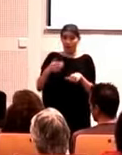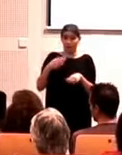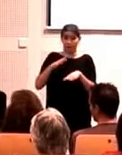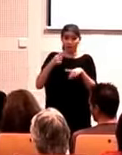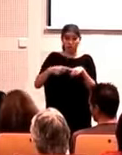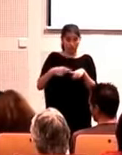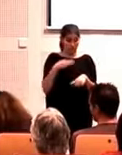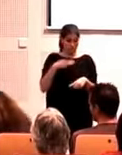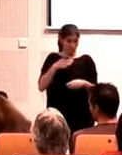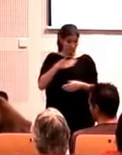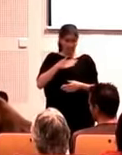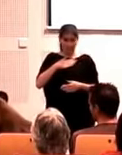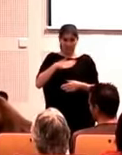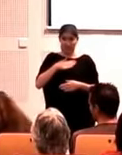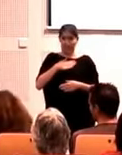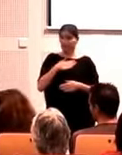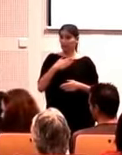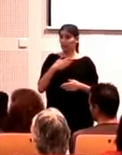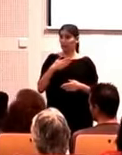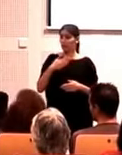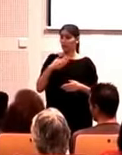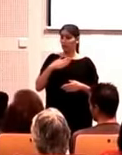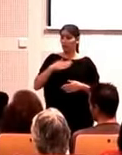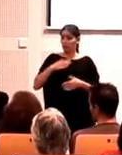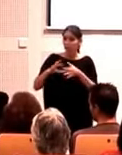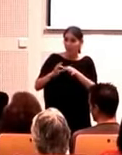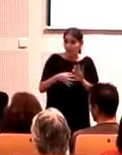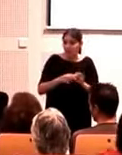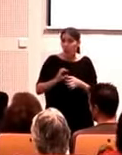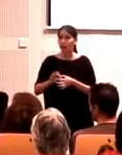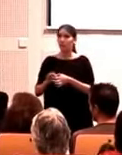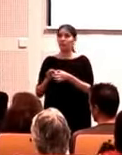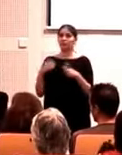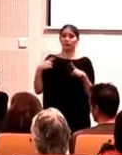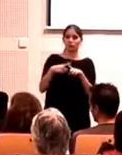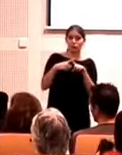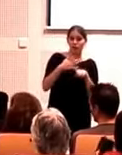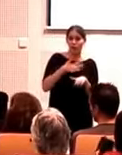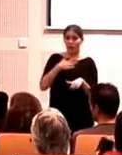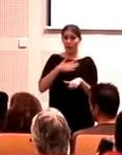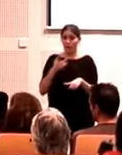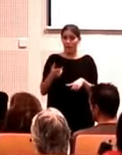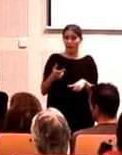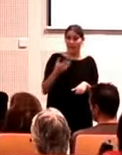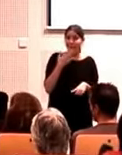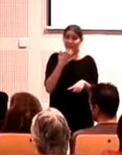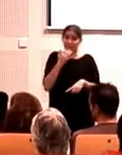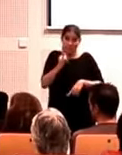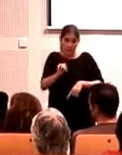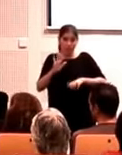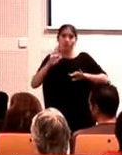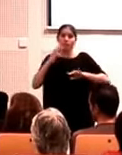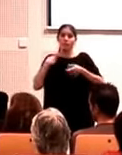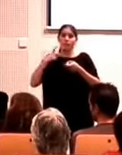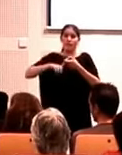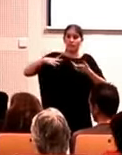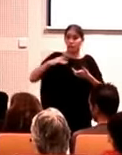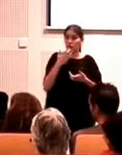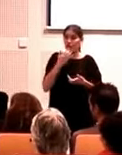lo de nadie, de nuestras relaciones, nuestra sexualidad, nuestras parejas si las tenemos, matrimonios si los